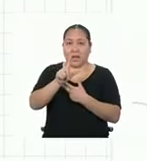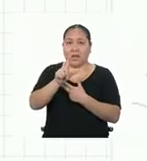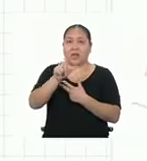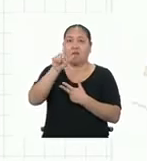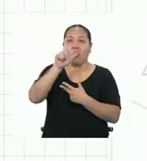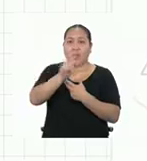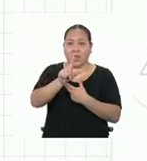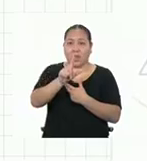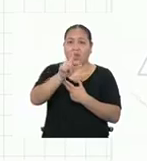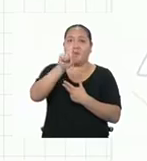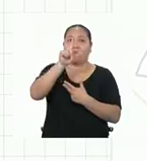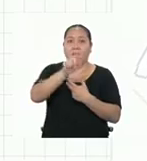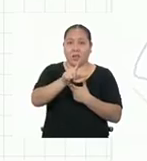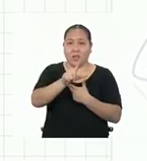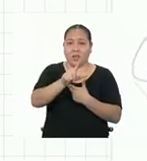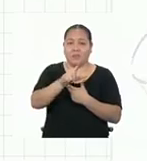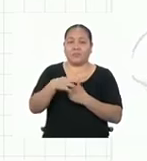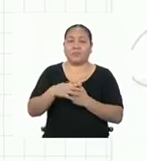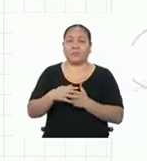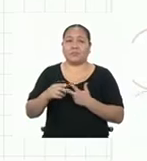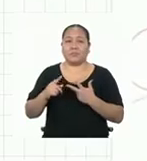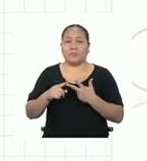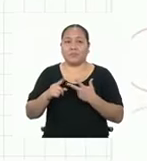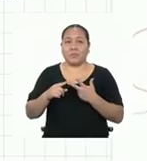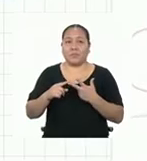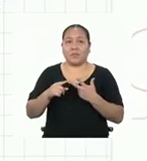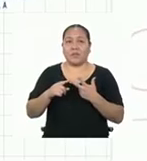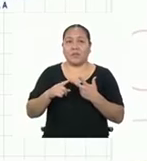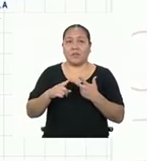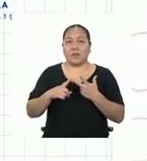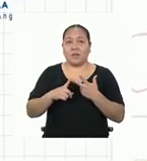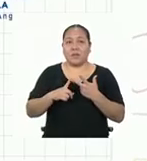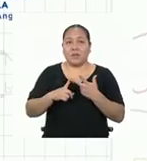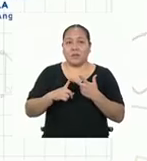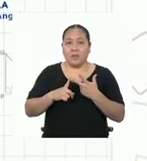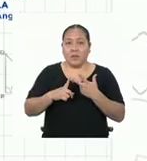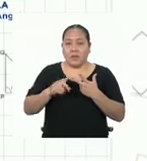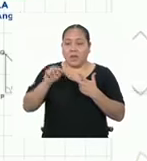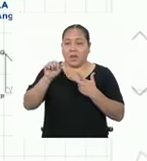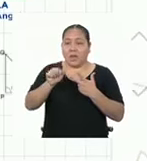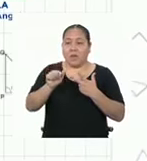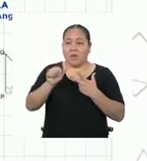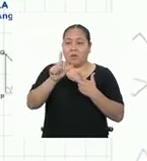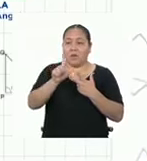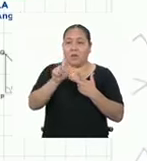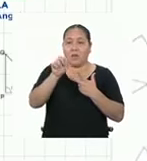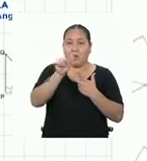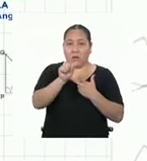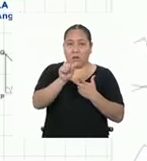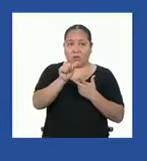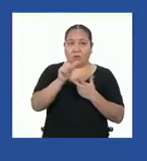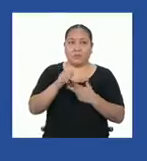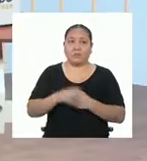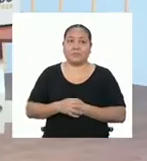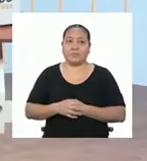lado, lado, lado Y el último, ángulo, lado, ángulo